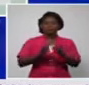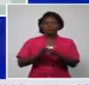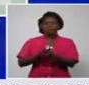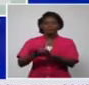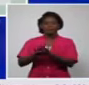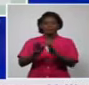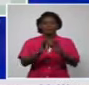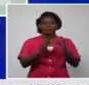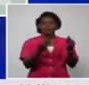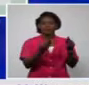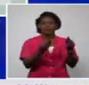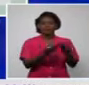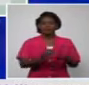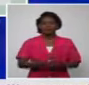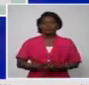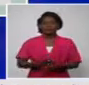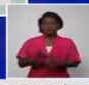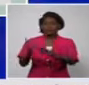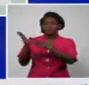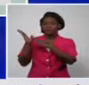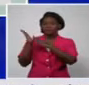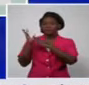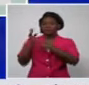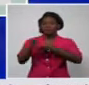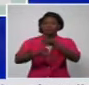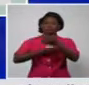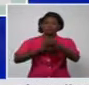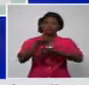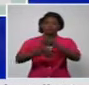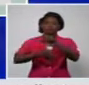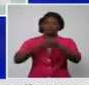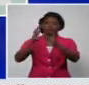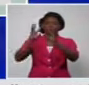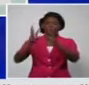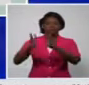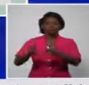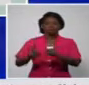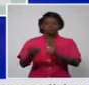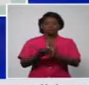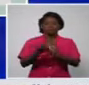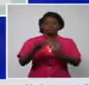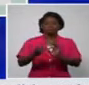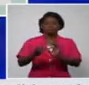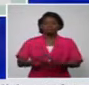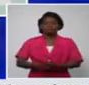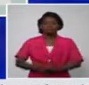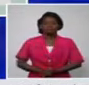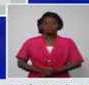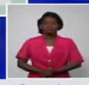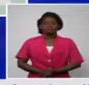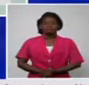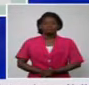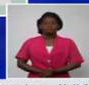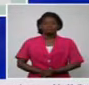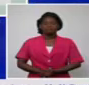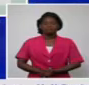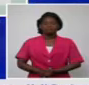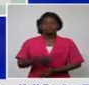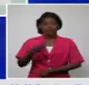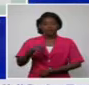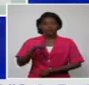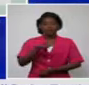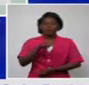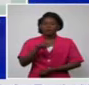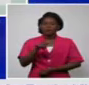como ustedes pueden ver, la cifra de casos confirmados ayer en comparación con el